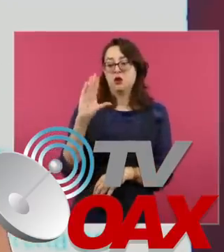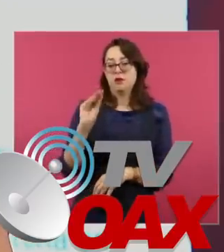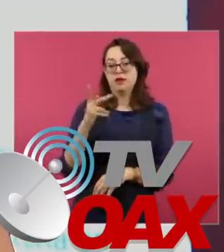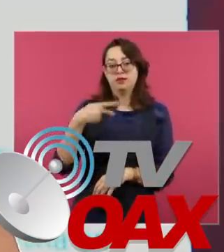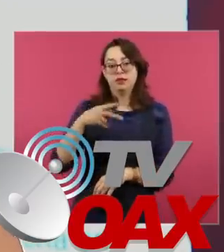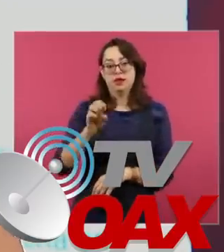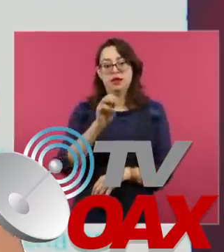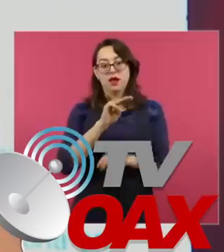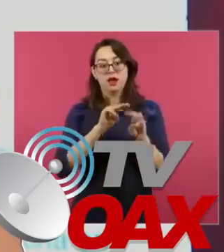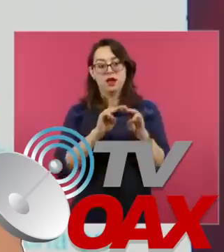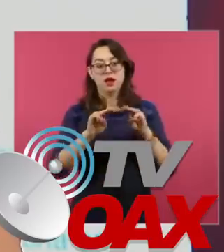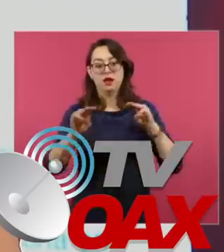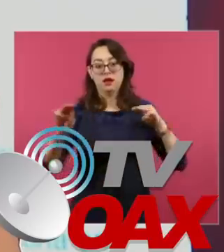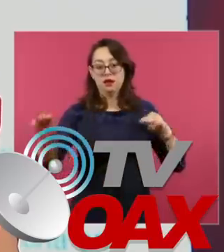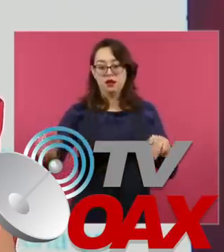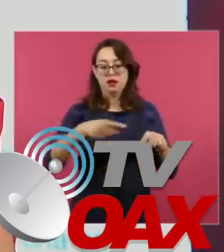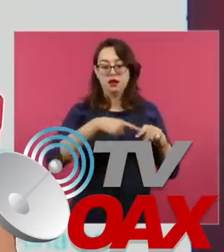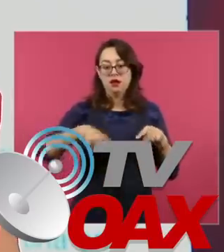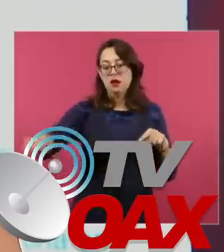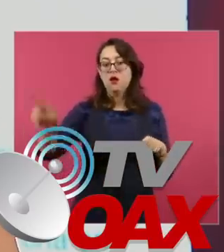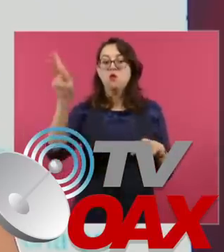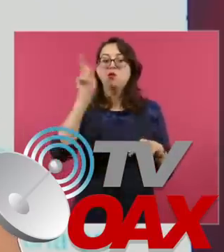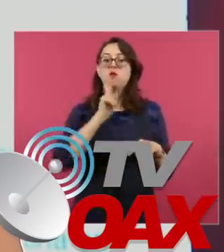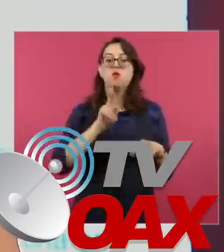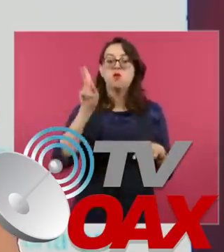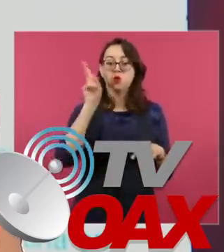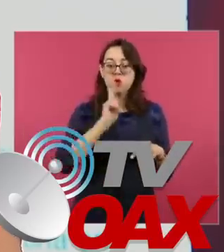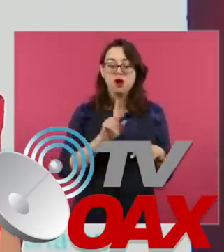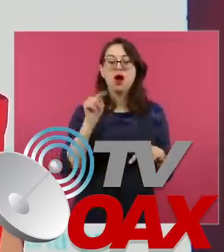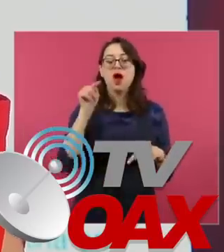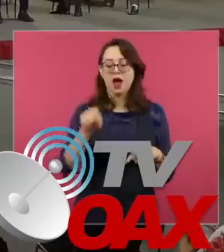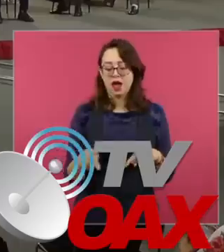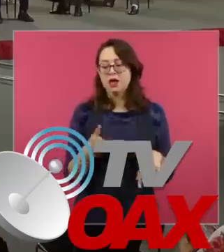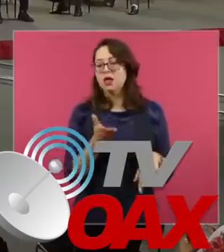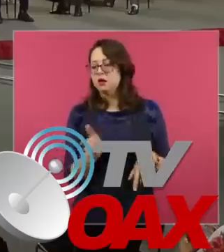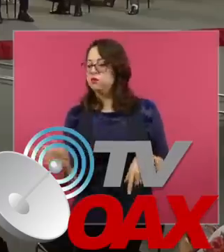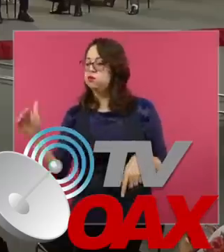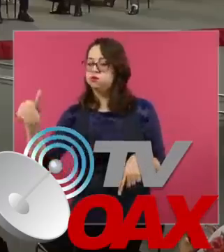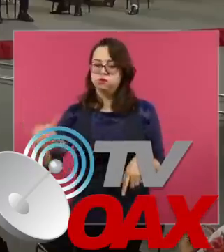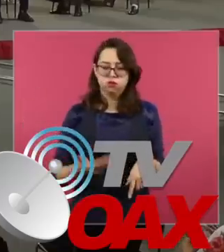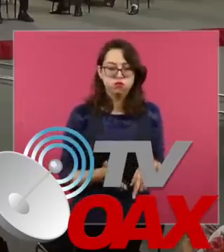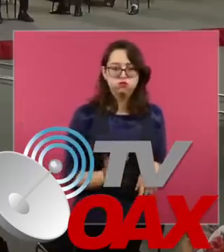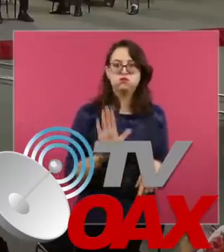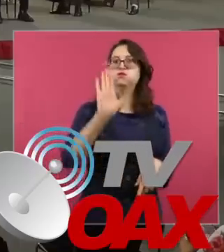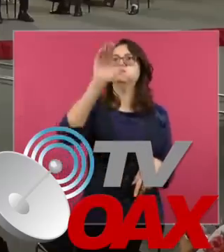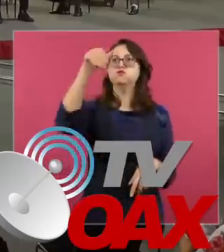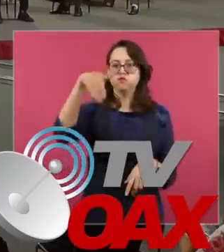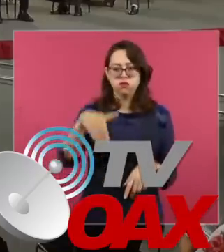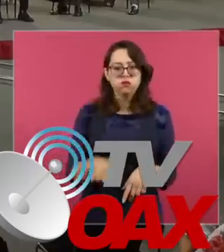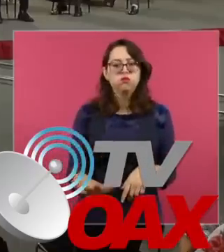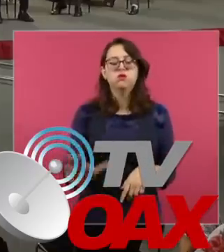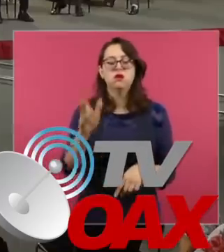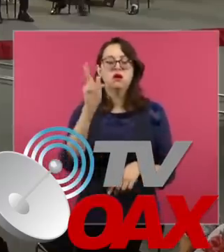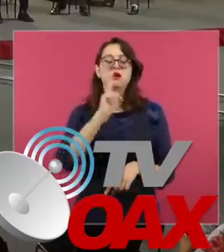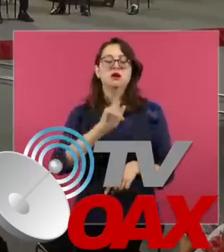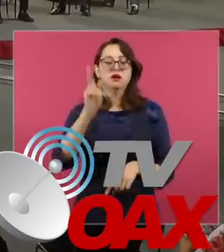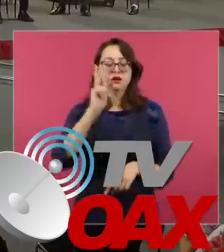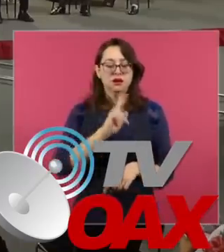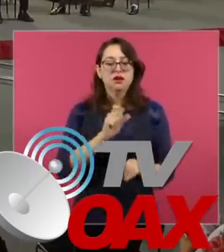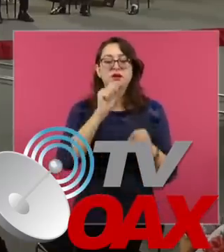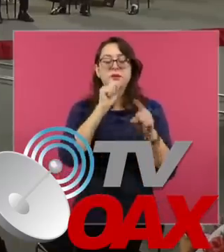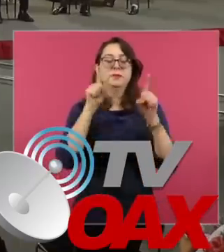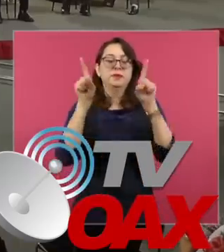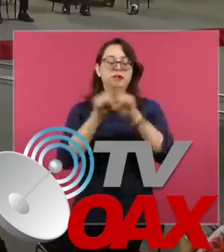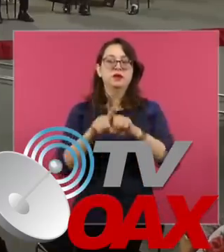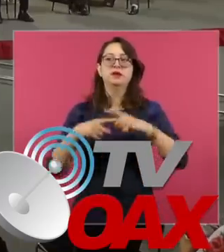zona de pruebas en donde se tienen distintas condiciones para probar el tren y donde además se simularán las